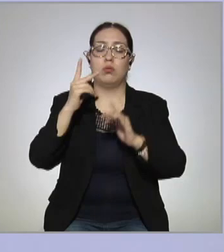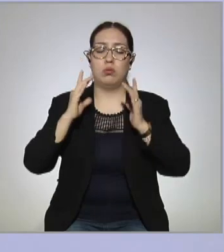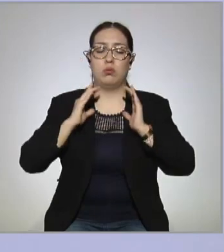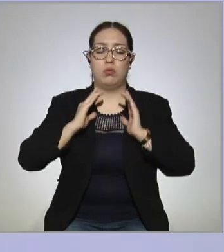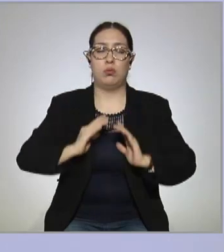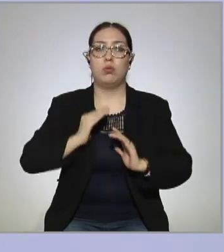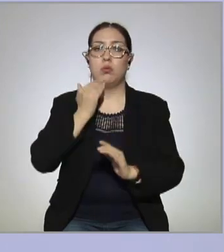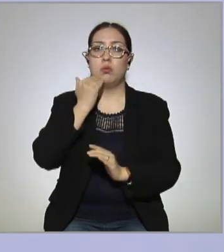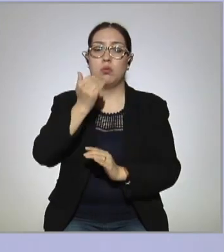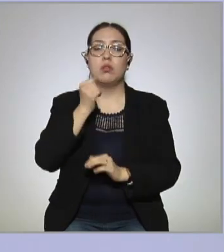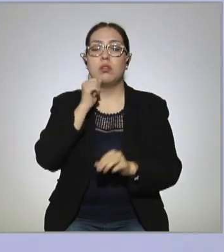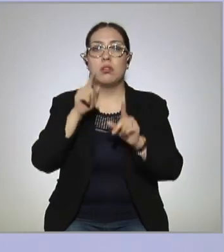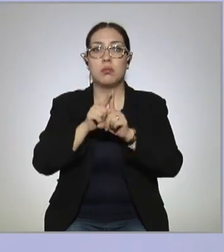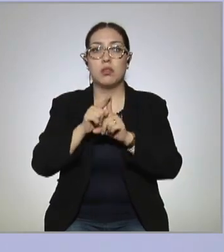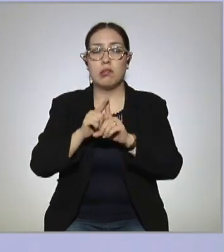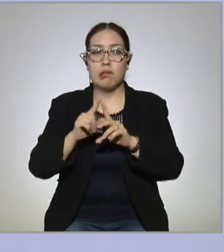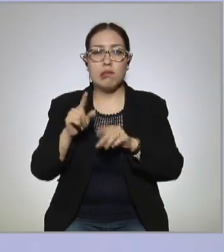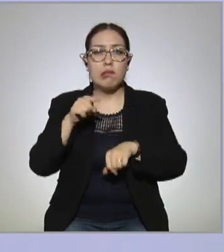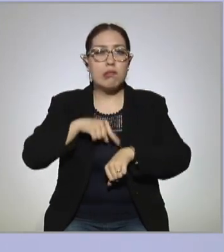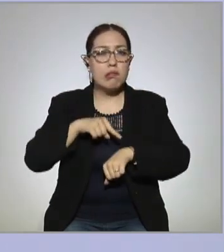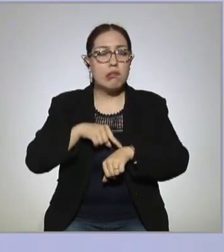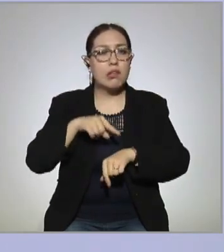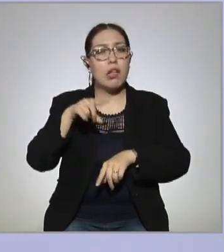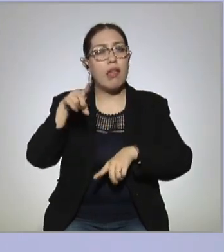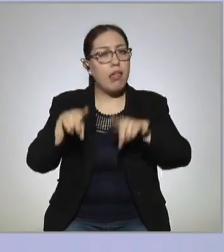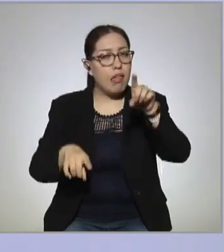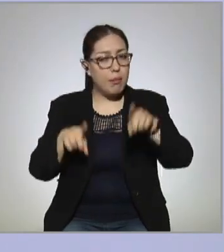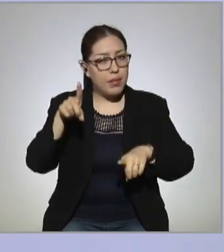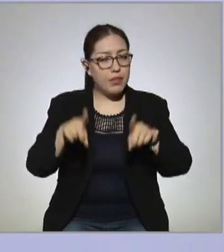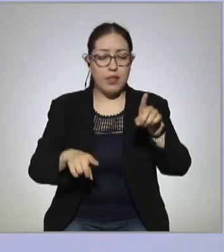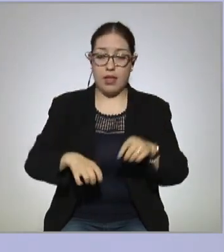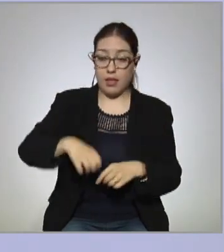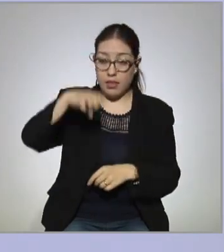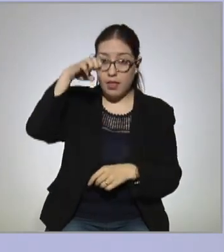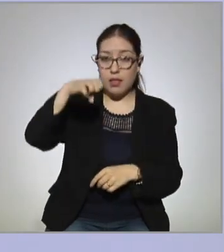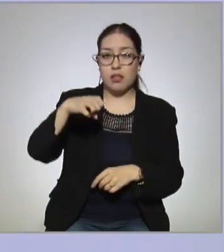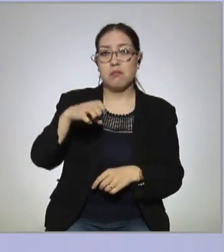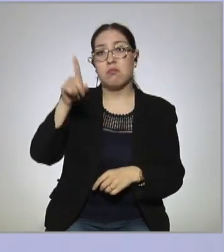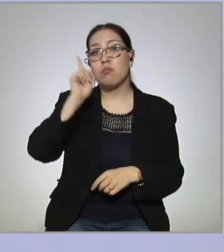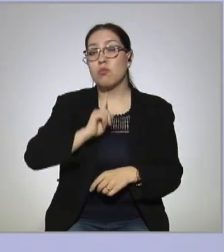rotador y a partir de cierta edad, quizás 60 años, mujeres,